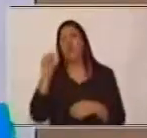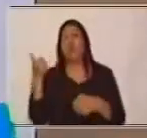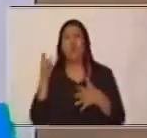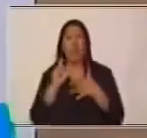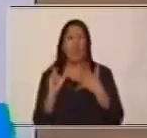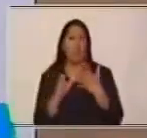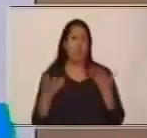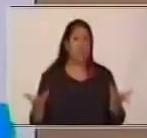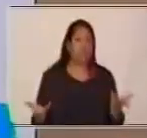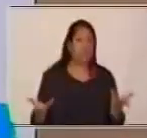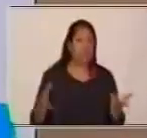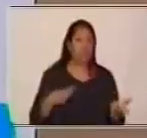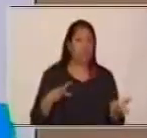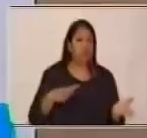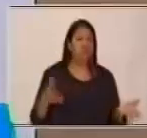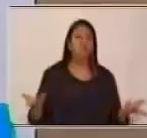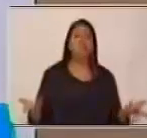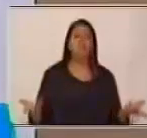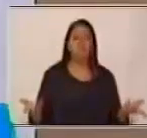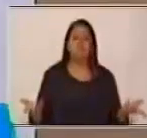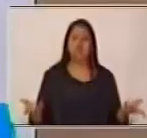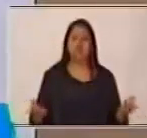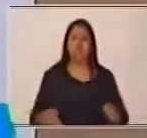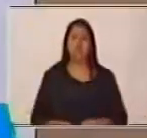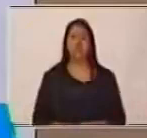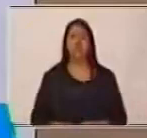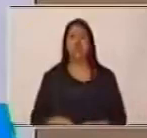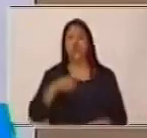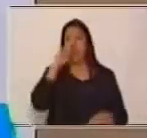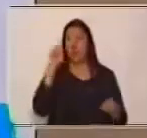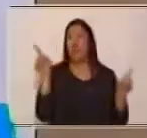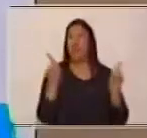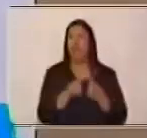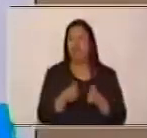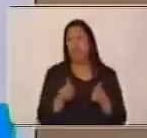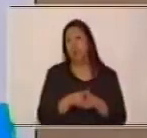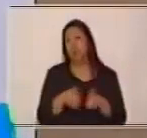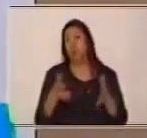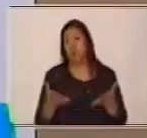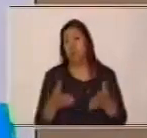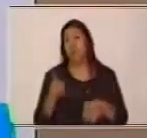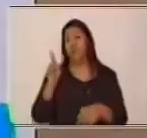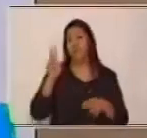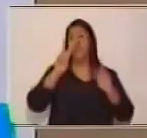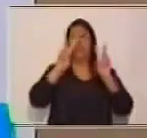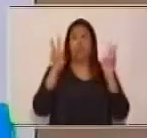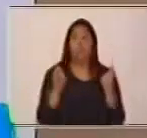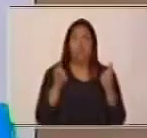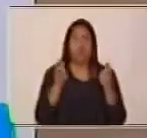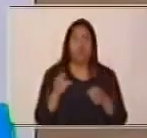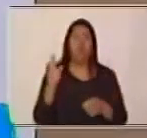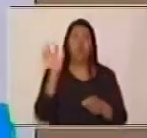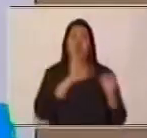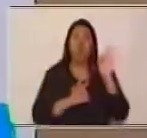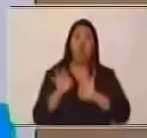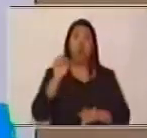características se le pueden dar. Y también con base a estos temas o estas